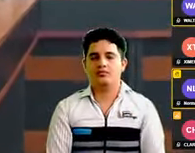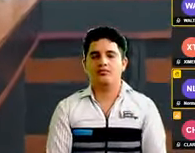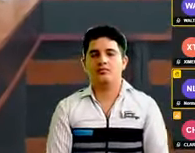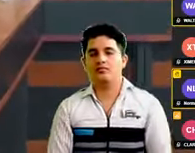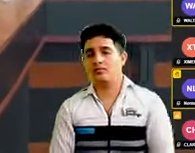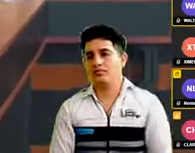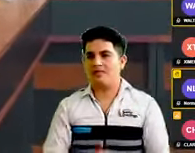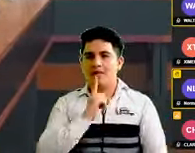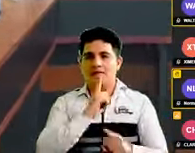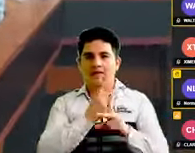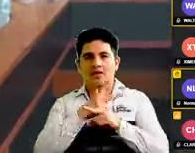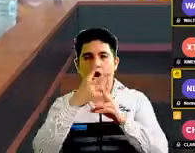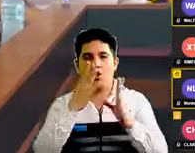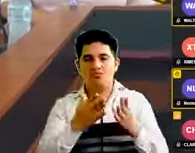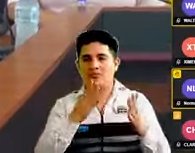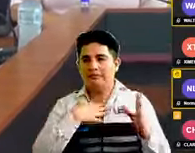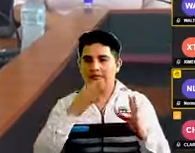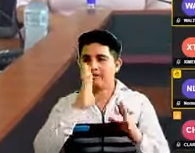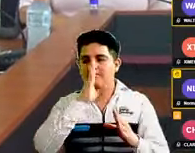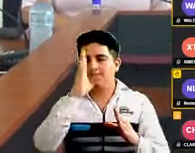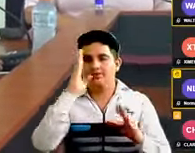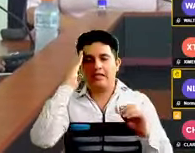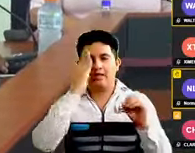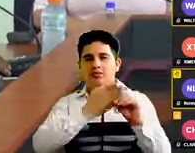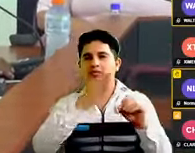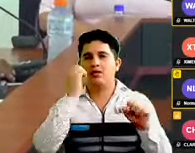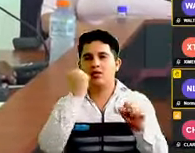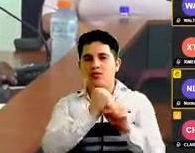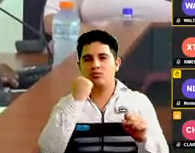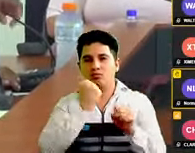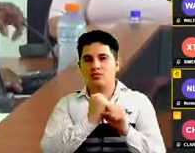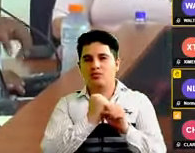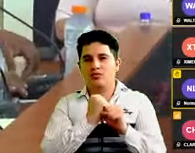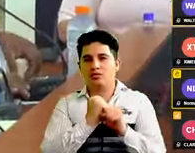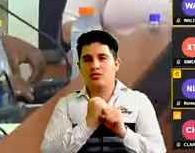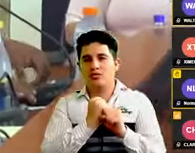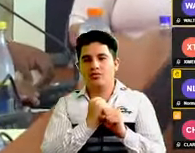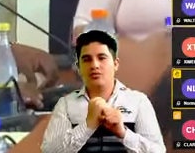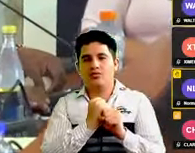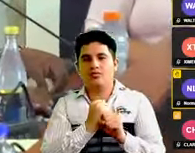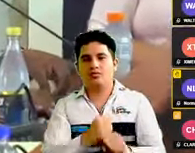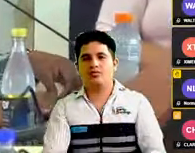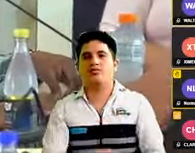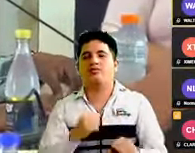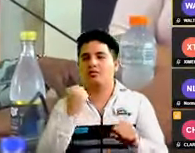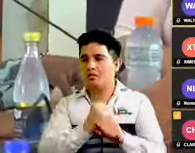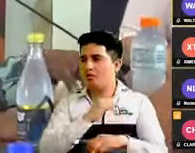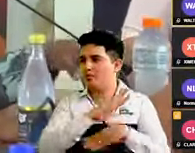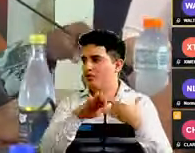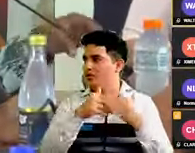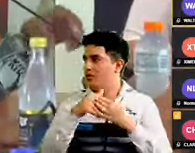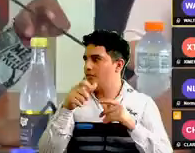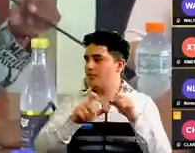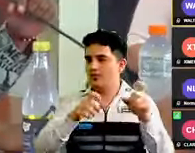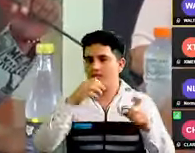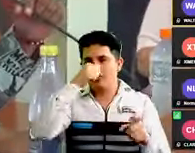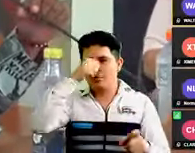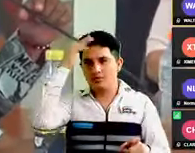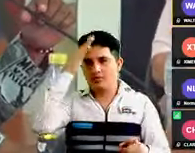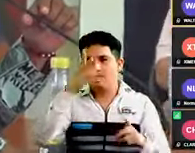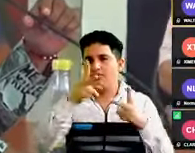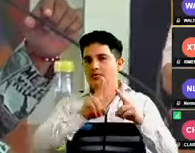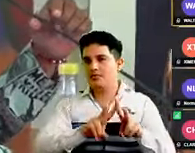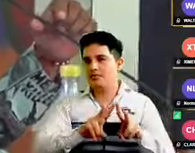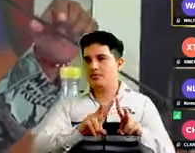Consejo Municipal siempre se ha caracterizado por trabajar mucho en el tema de la legalización de la tierra, no solo en la zona urbana, sino